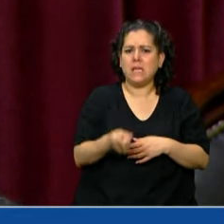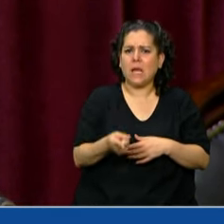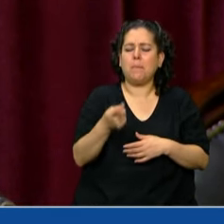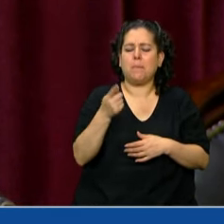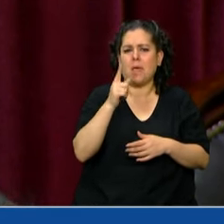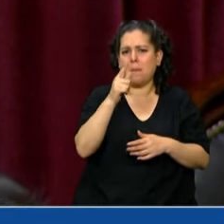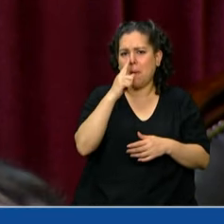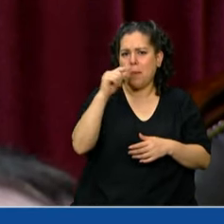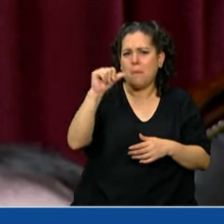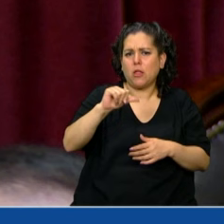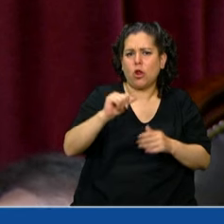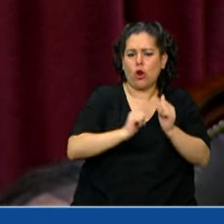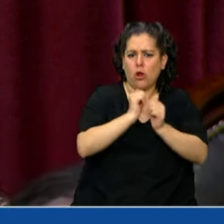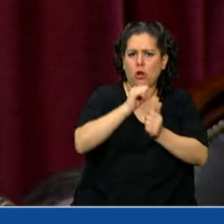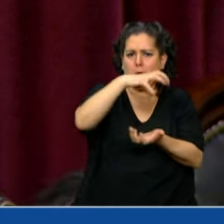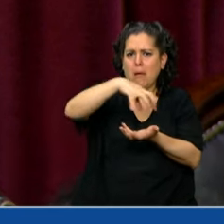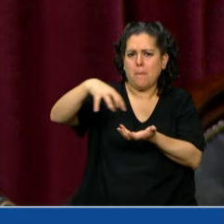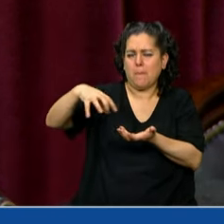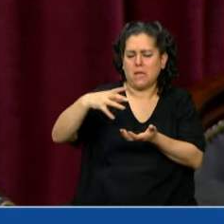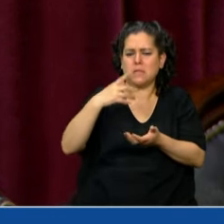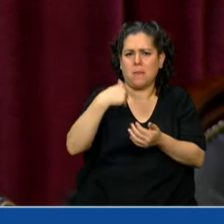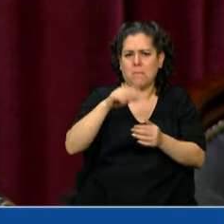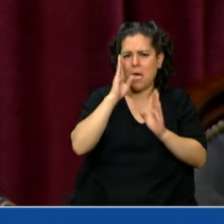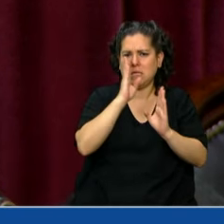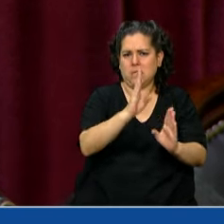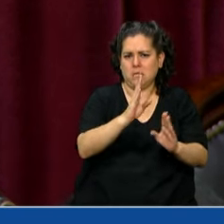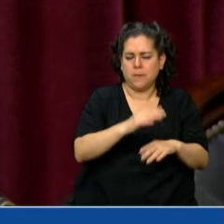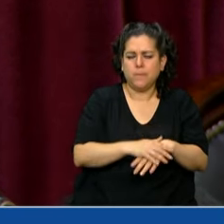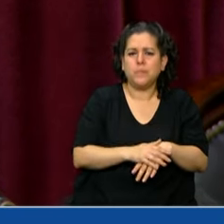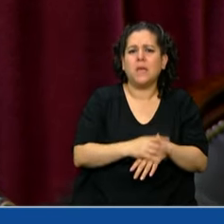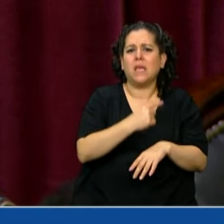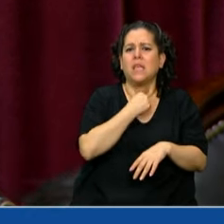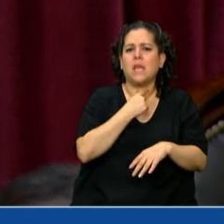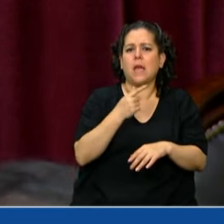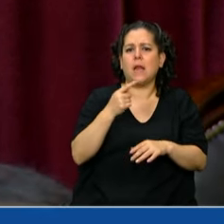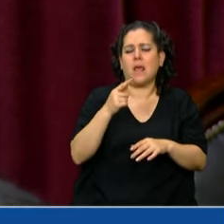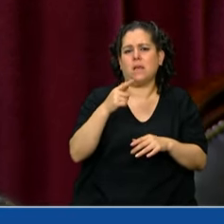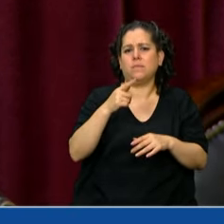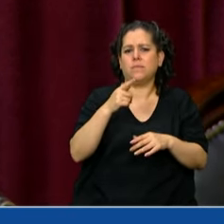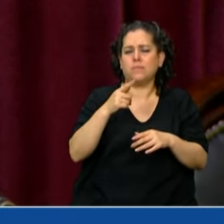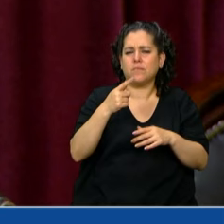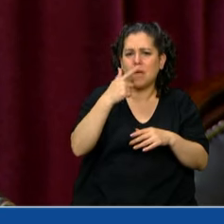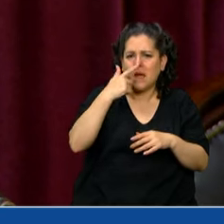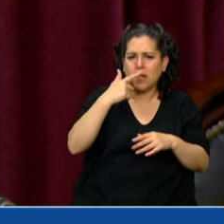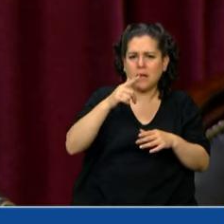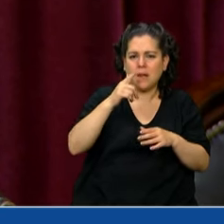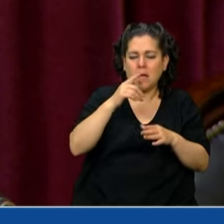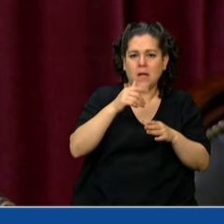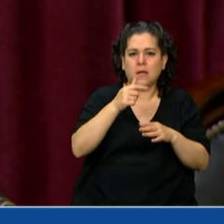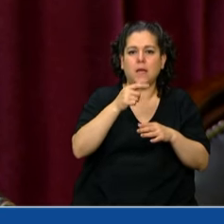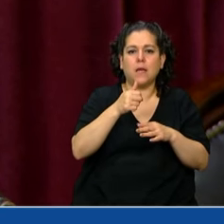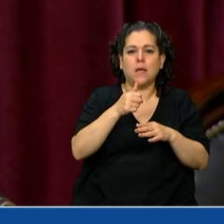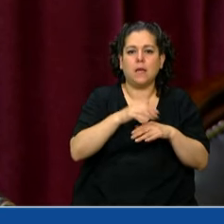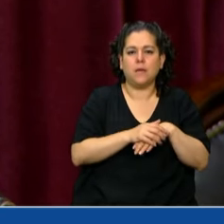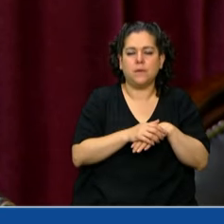grandes petroleras está orientado a aumentar la extracción de hidrocarburos pero no para el abastecimiento